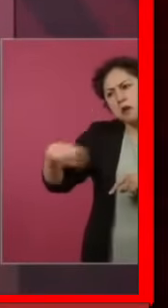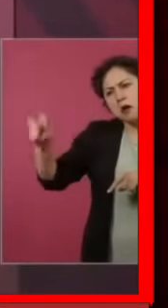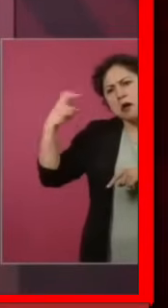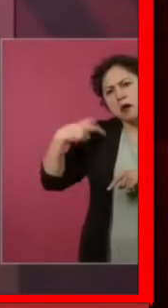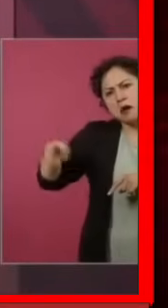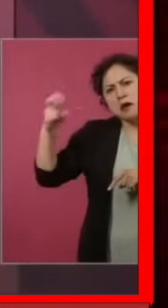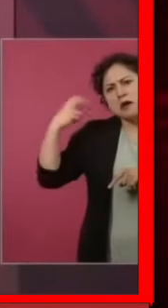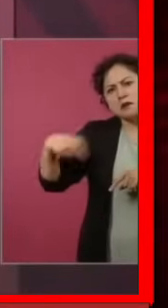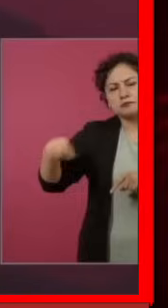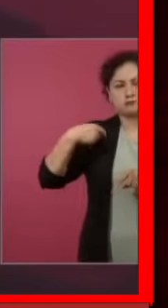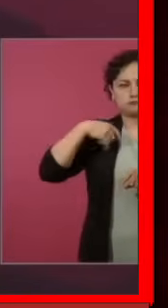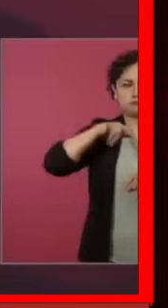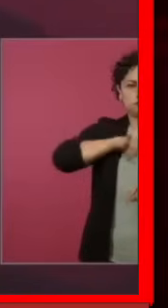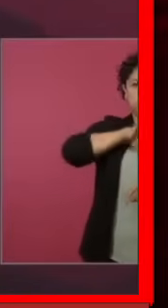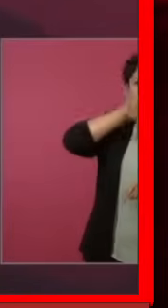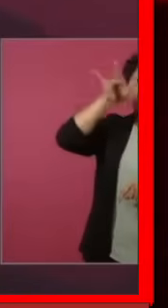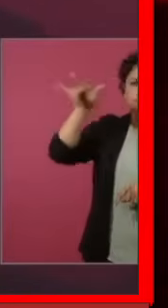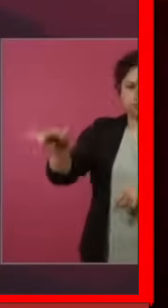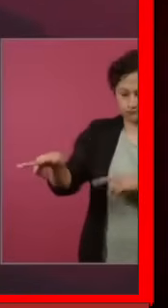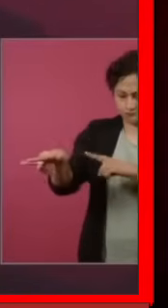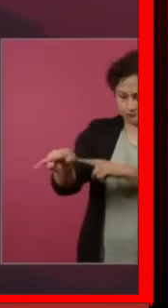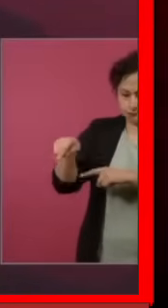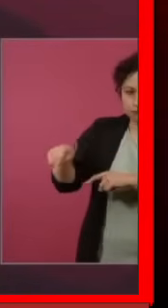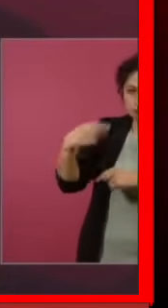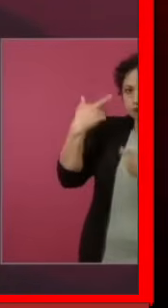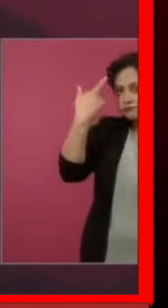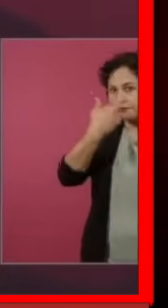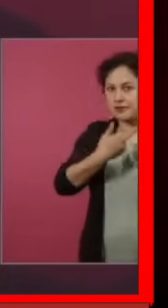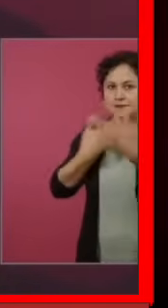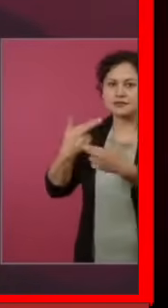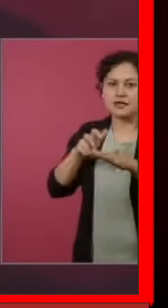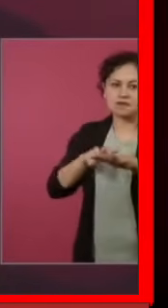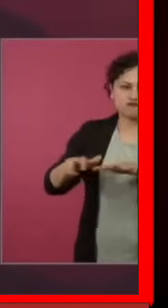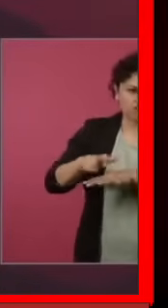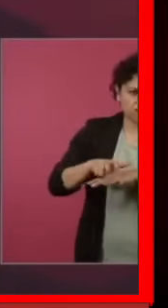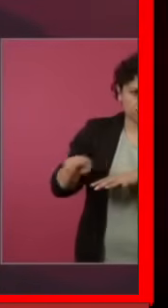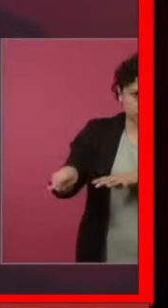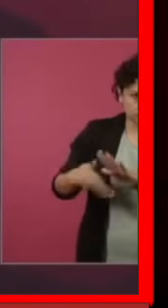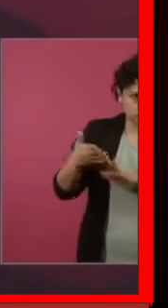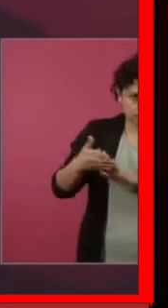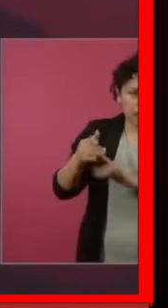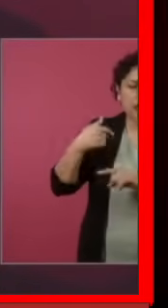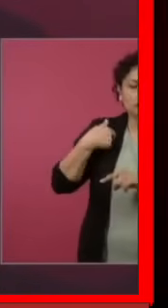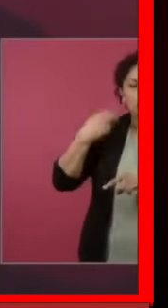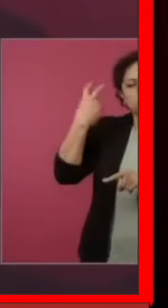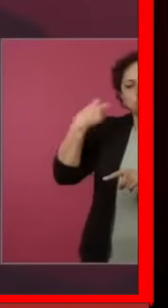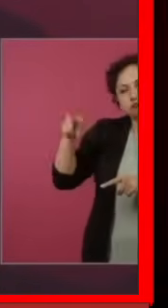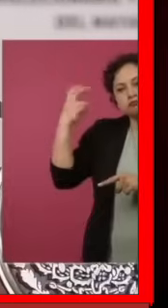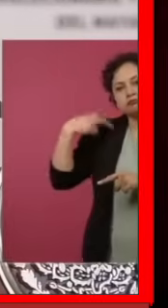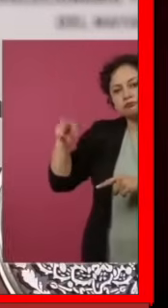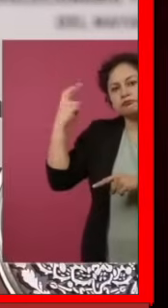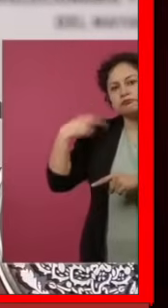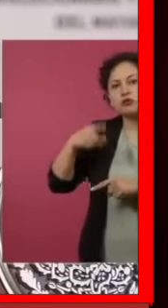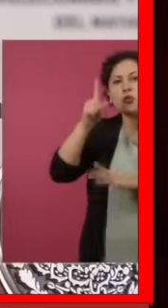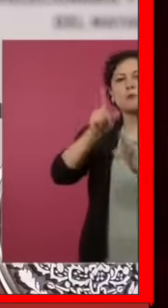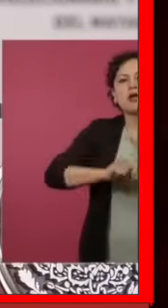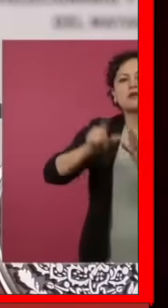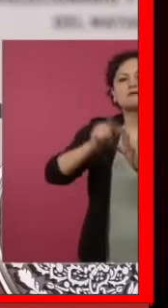para supervisar las obras del Tren Maya, luego ya cada 15 días,